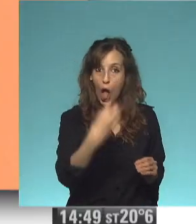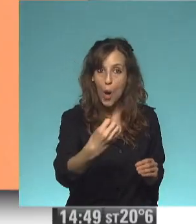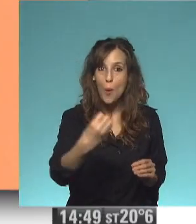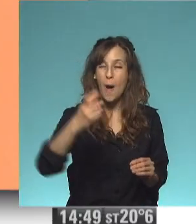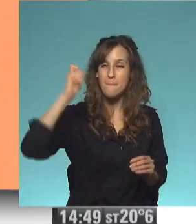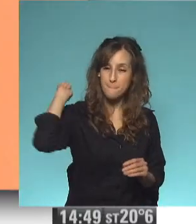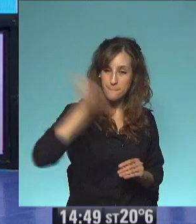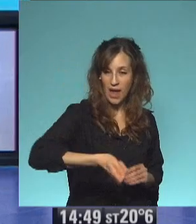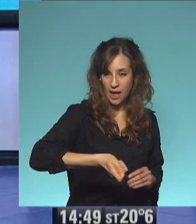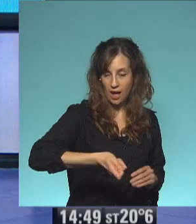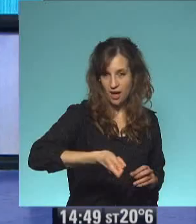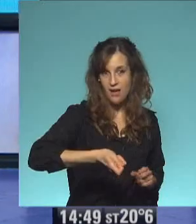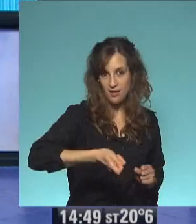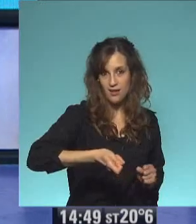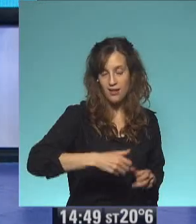El no quiere pegarle al lobo.